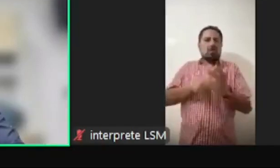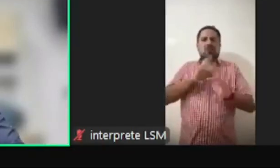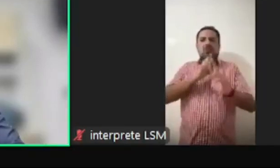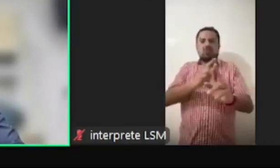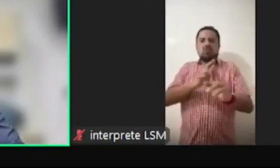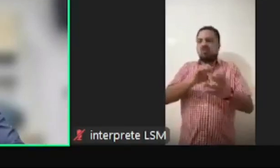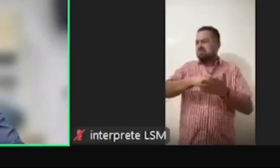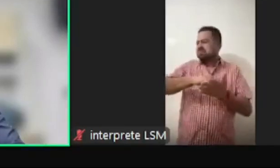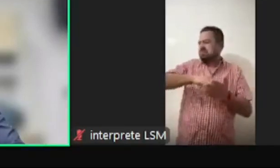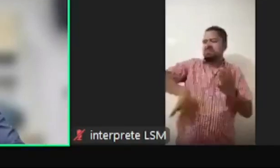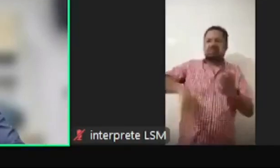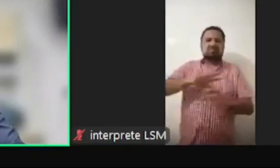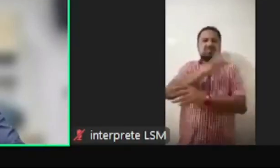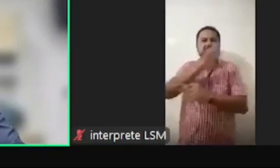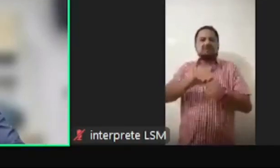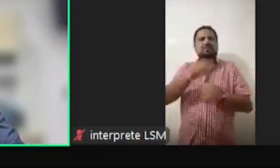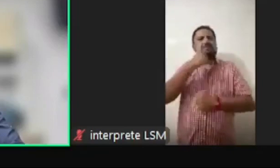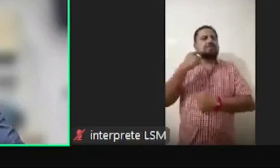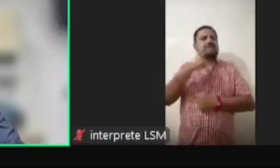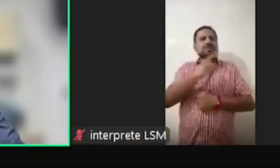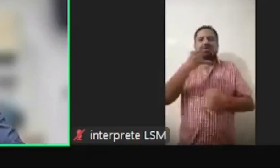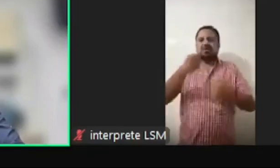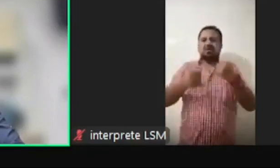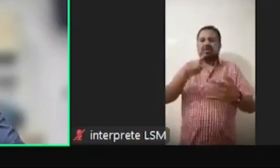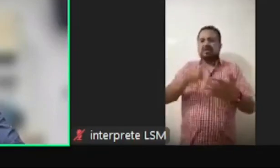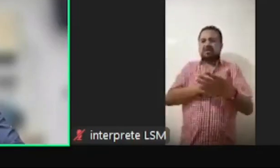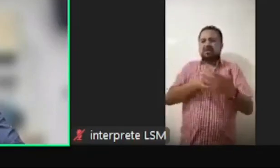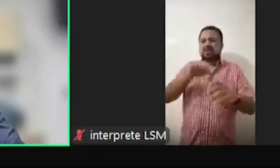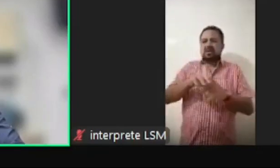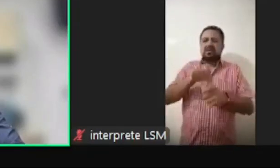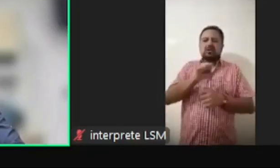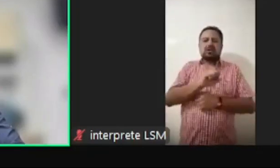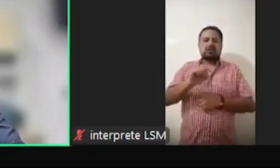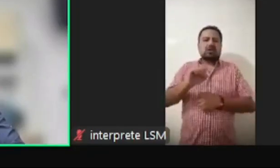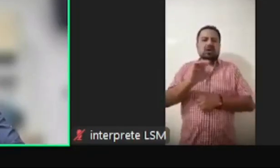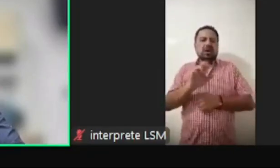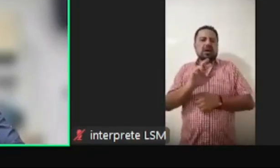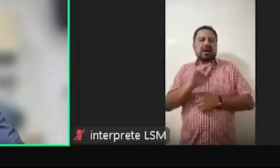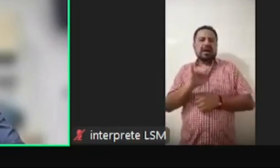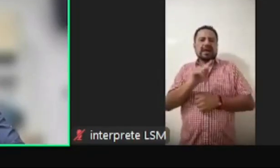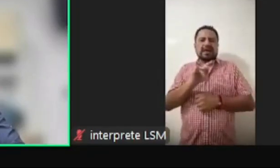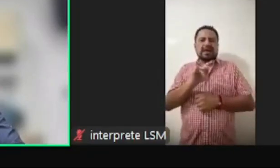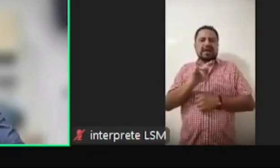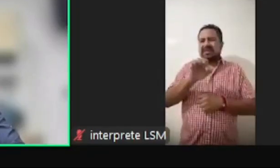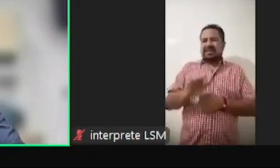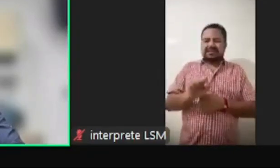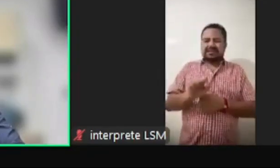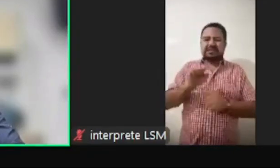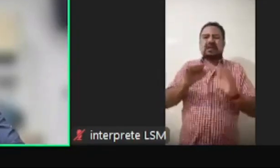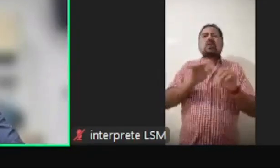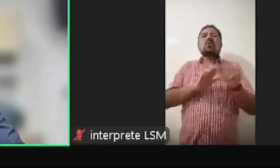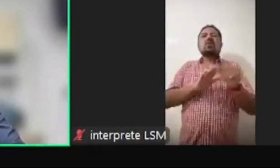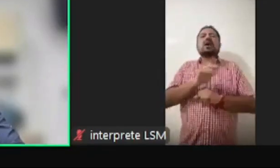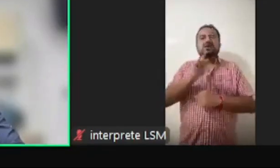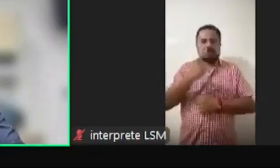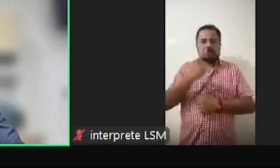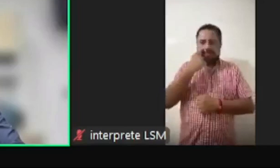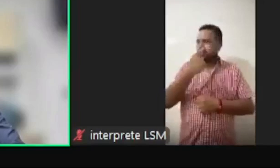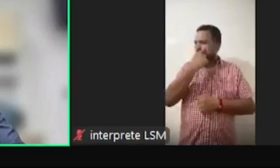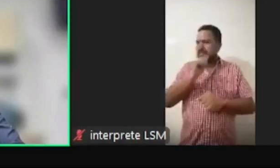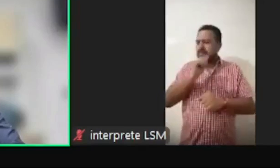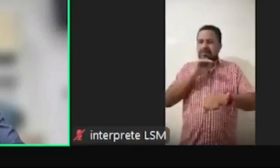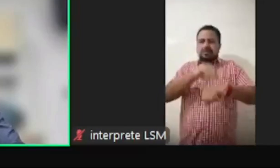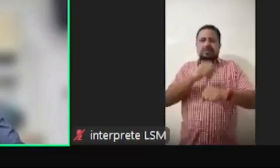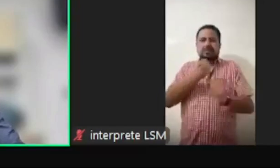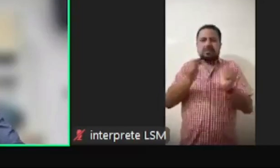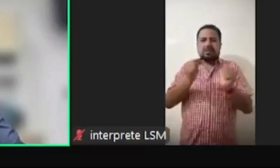demanda de juicio electoral ciudadano promovido por Sócrates Benjamín Crisóstomo en términos de las consideraciones expuestas en esta resolución.